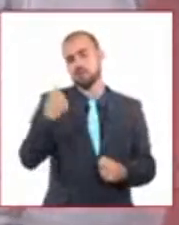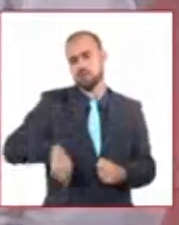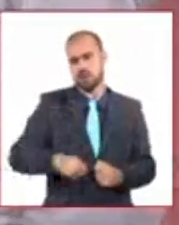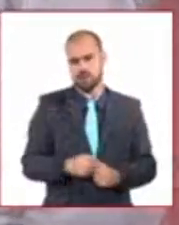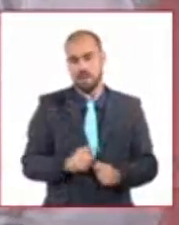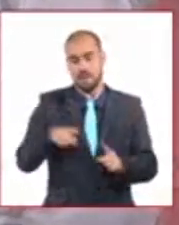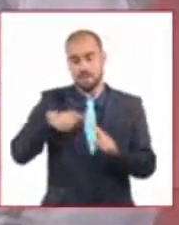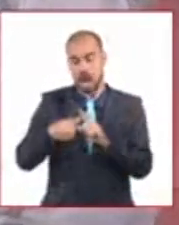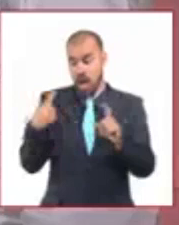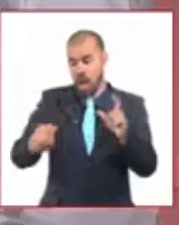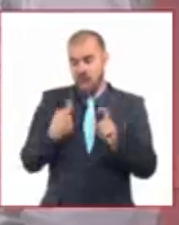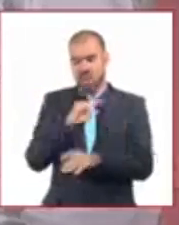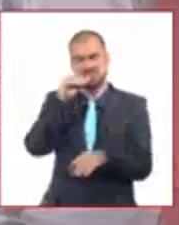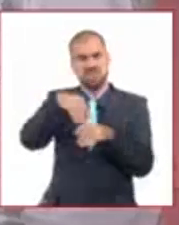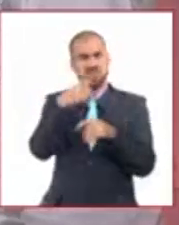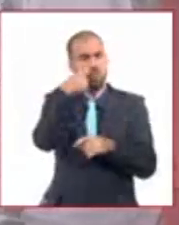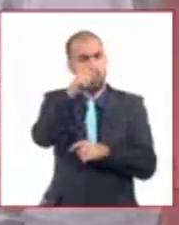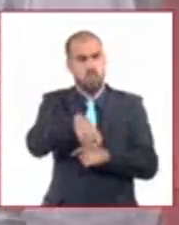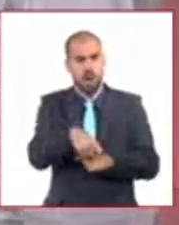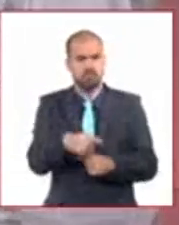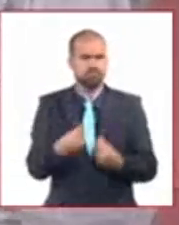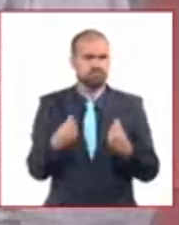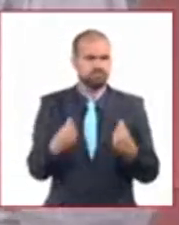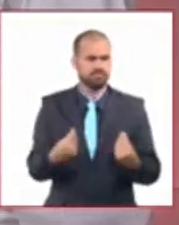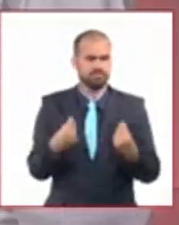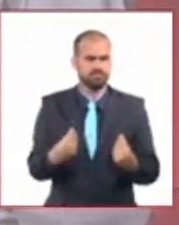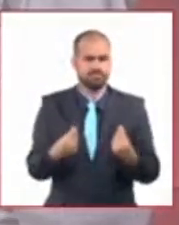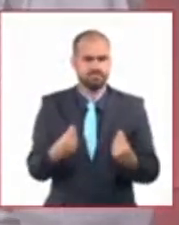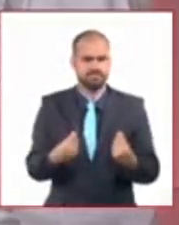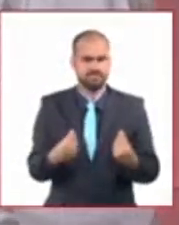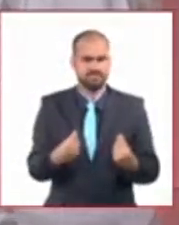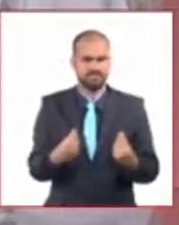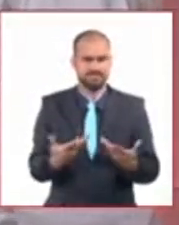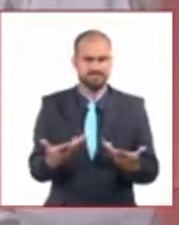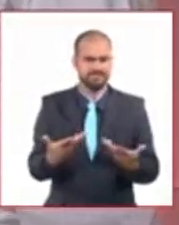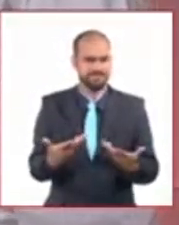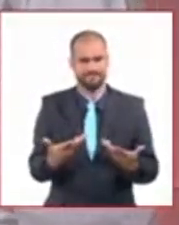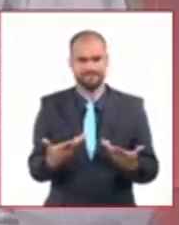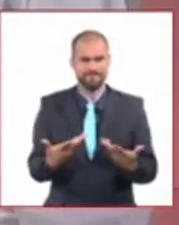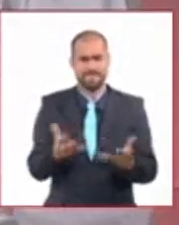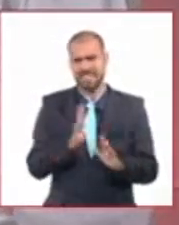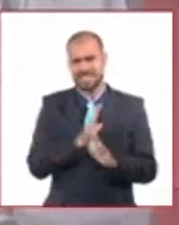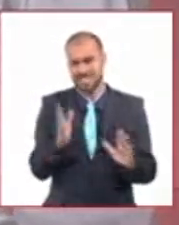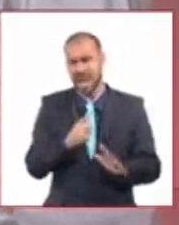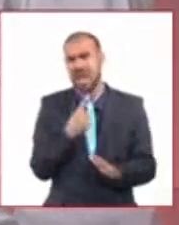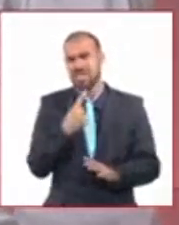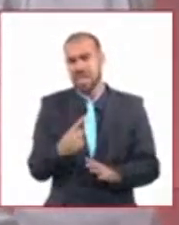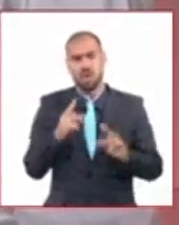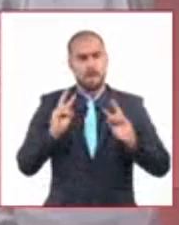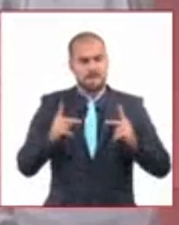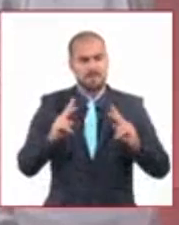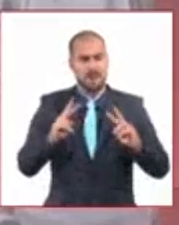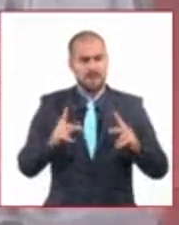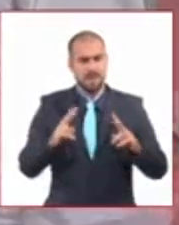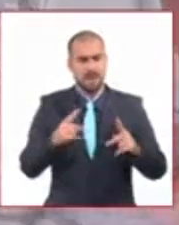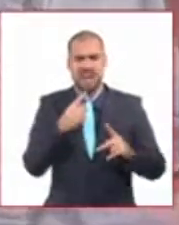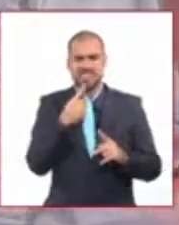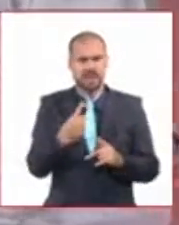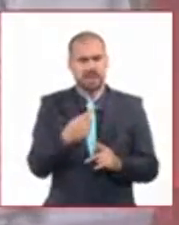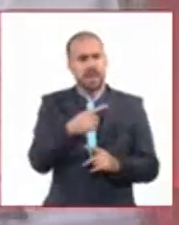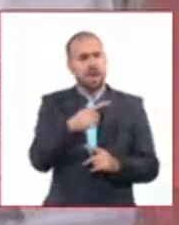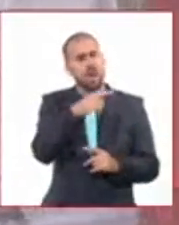ucrania que más allá de lo que se diga en no es solamente ucrania o la otan en